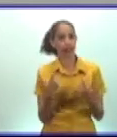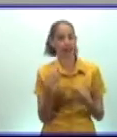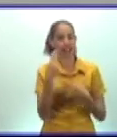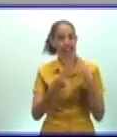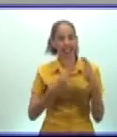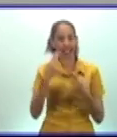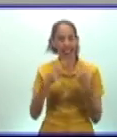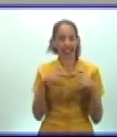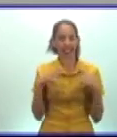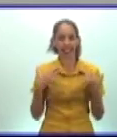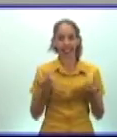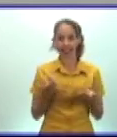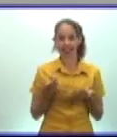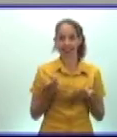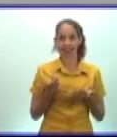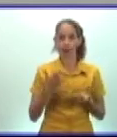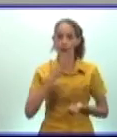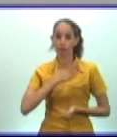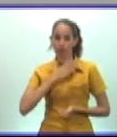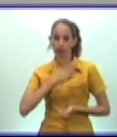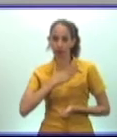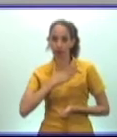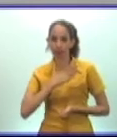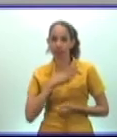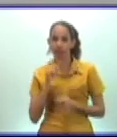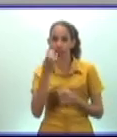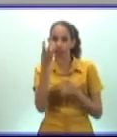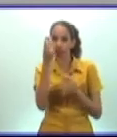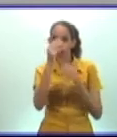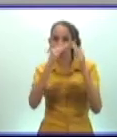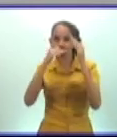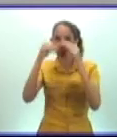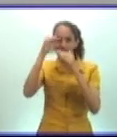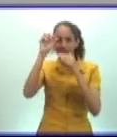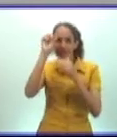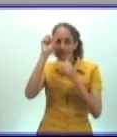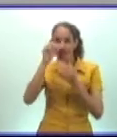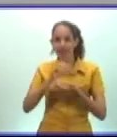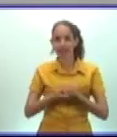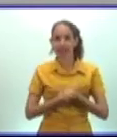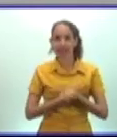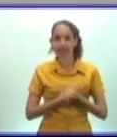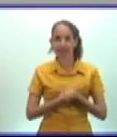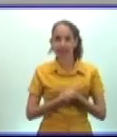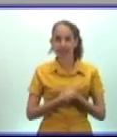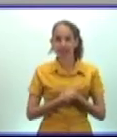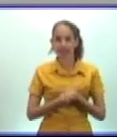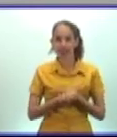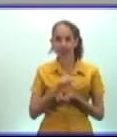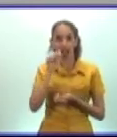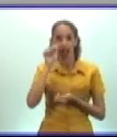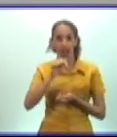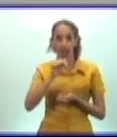la propiedad de potencia podemos reducir a hallar el cociente de